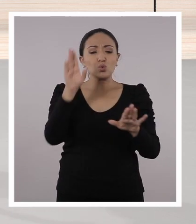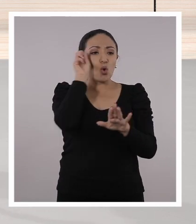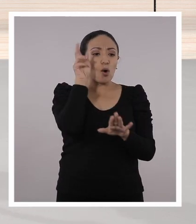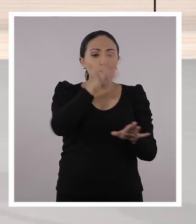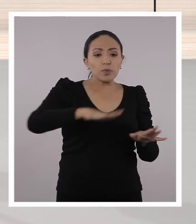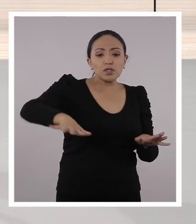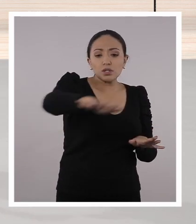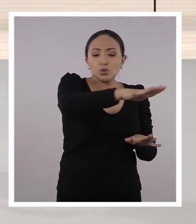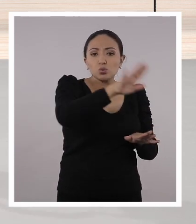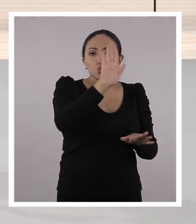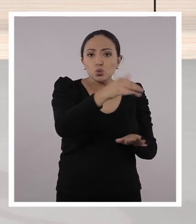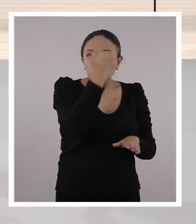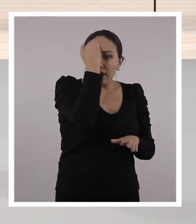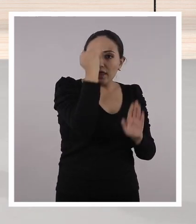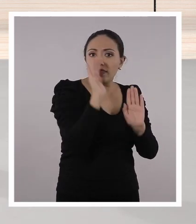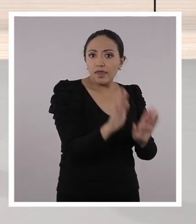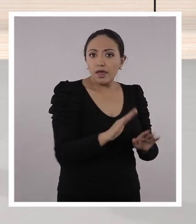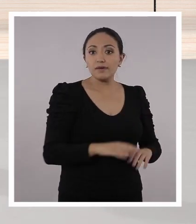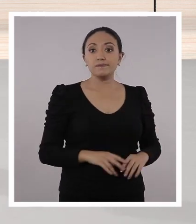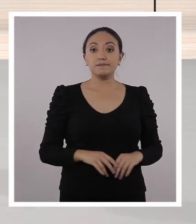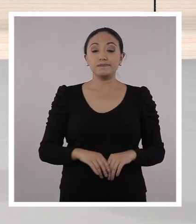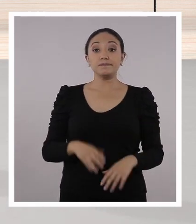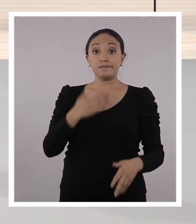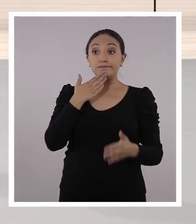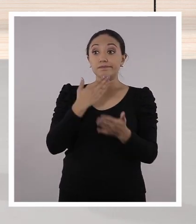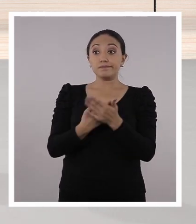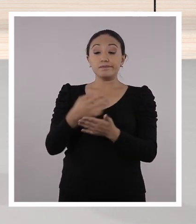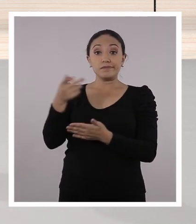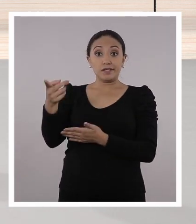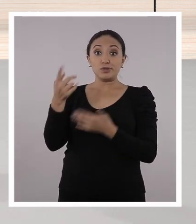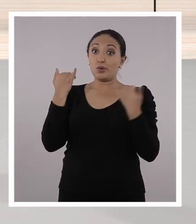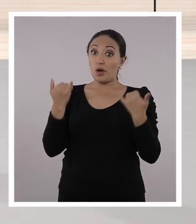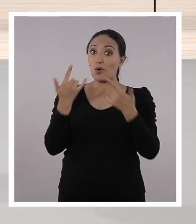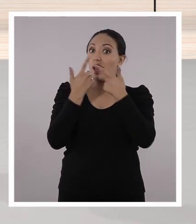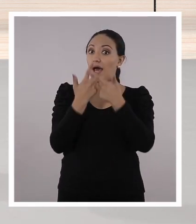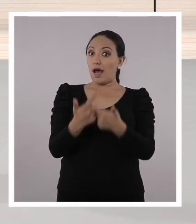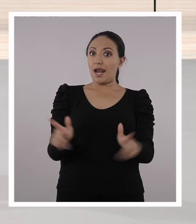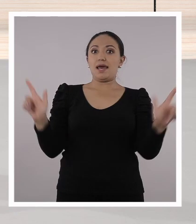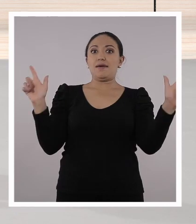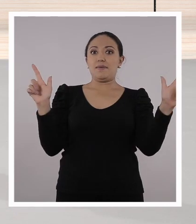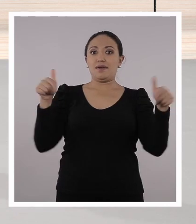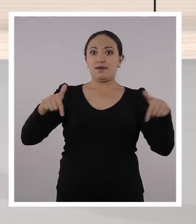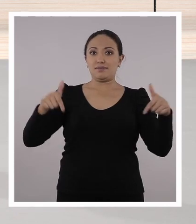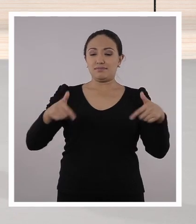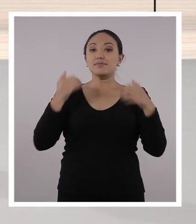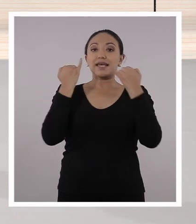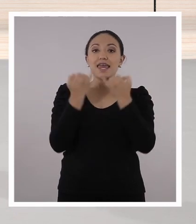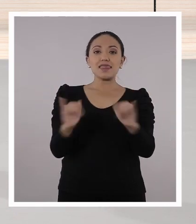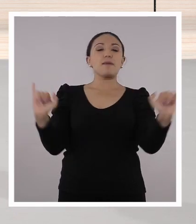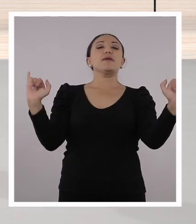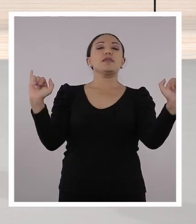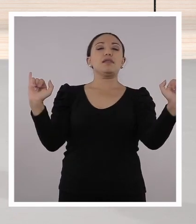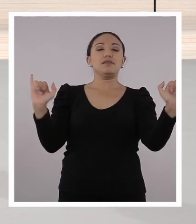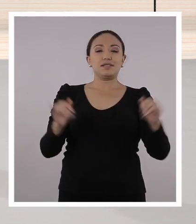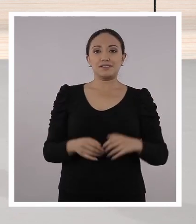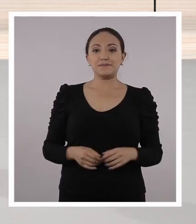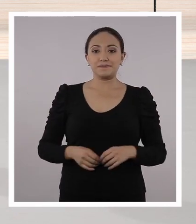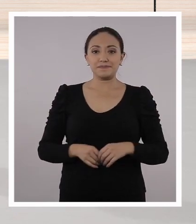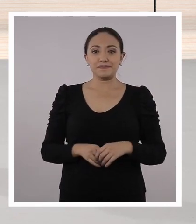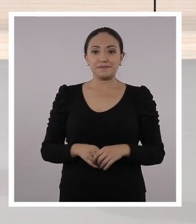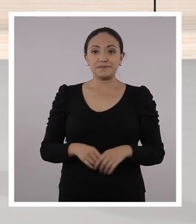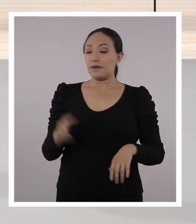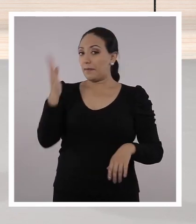manifestarse según la opinión y las creencias de ellos. Y gracias a ese hecho, ahora somos una república independiente. Exacto, y